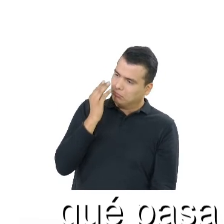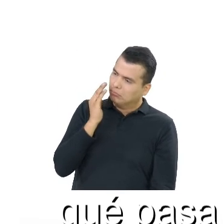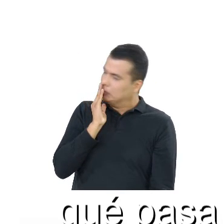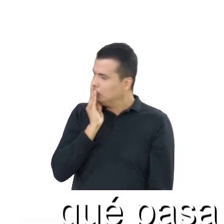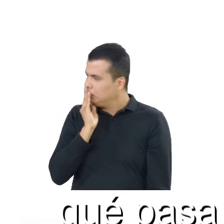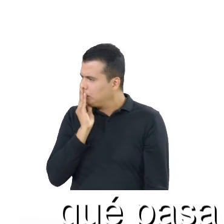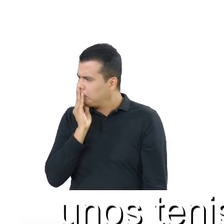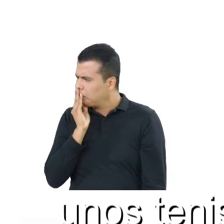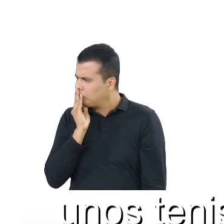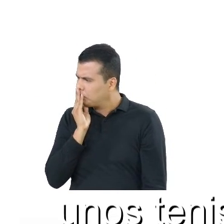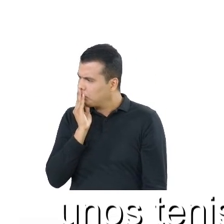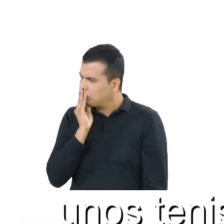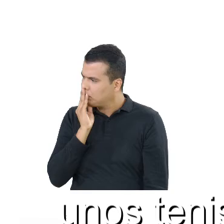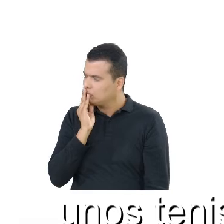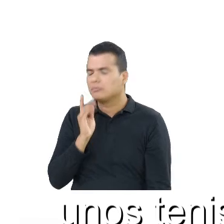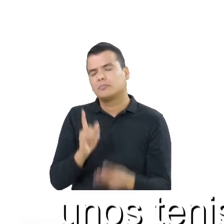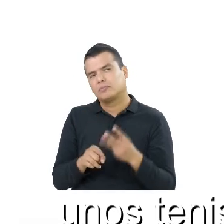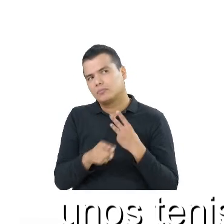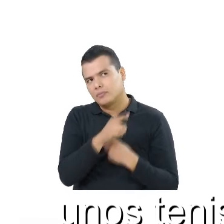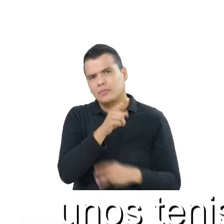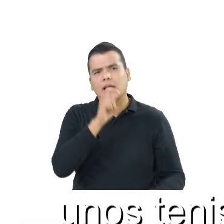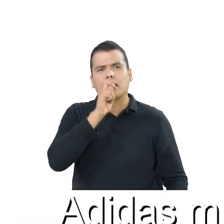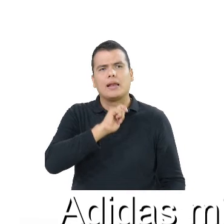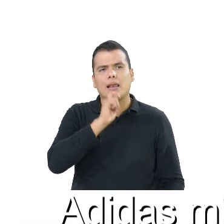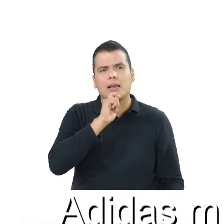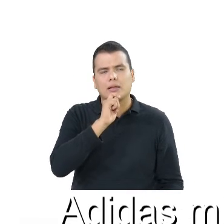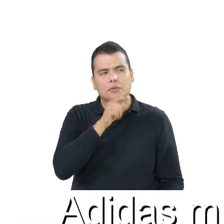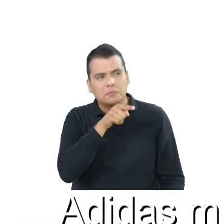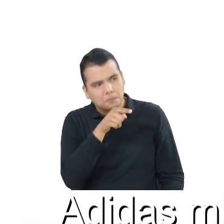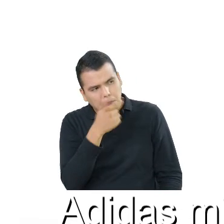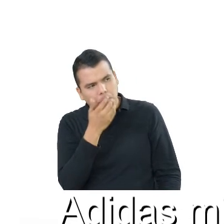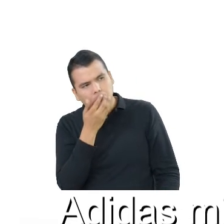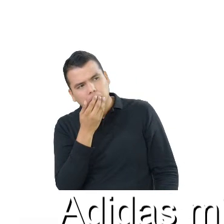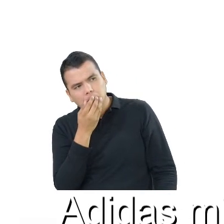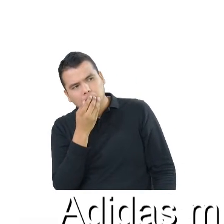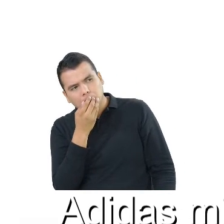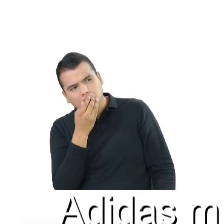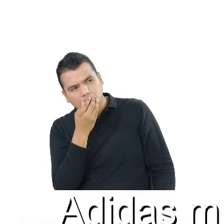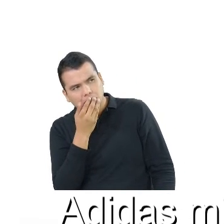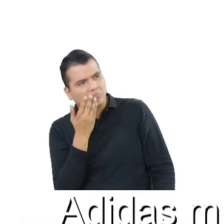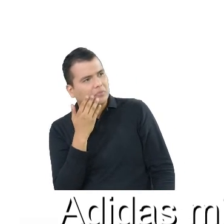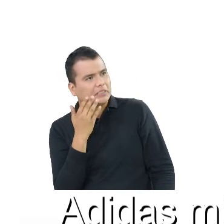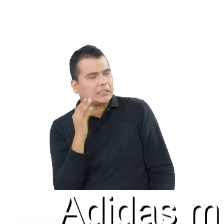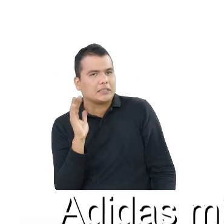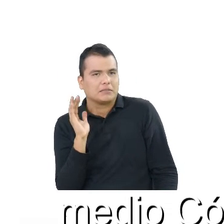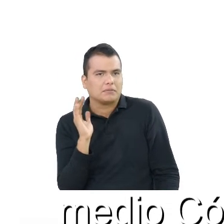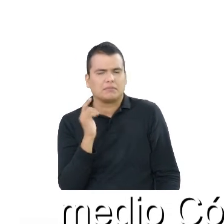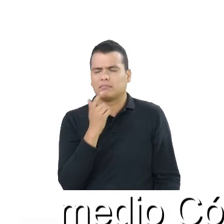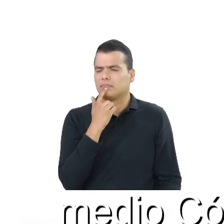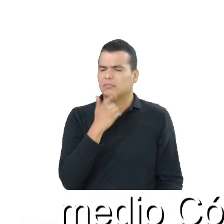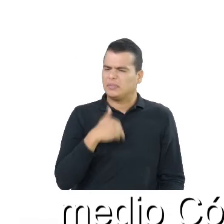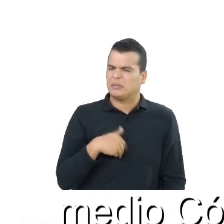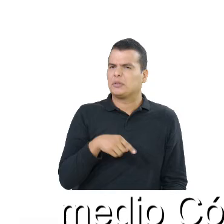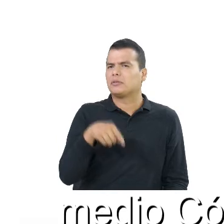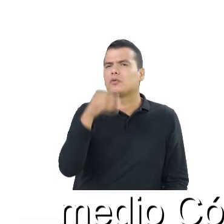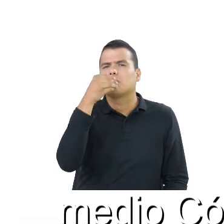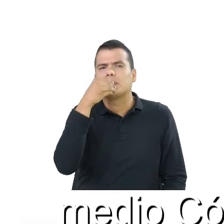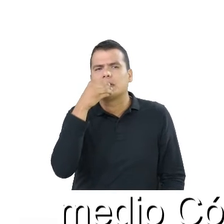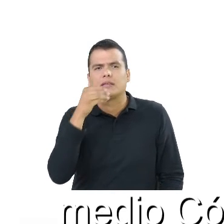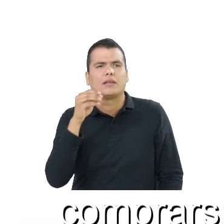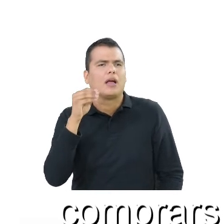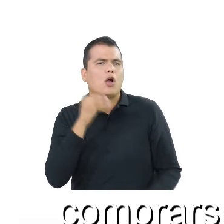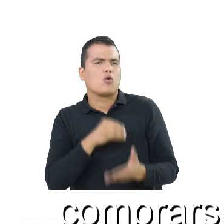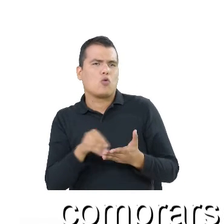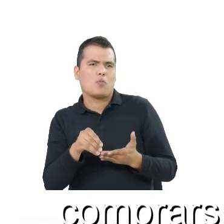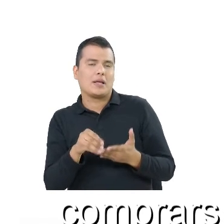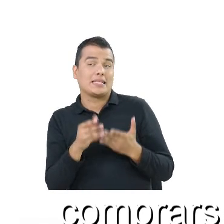etcétera. Me dio como sed, voy por un heladito. Se fue a comprarse un heladito, se comió el heladito, en fin. Después le dio hambre, se fue a comer un perro caliente.